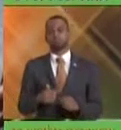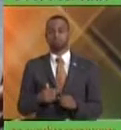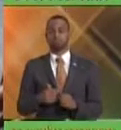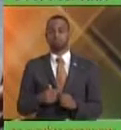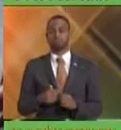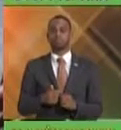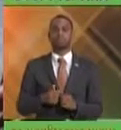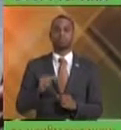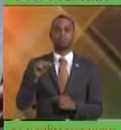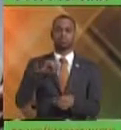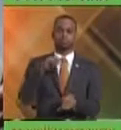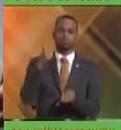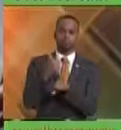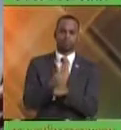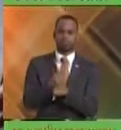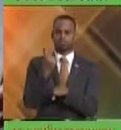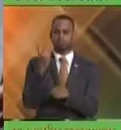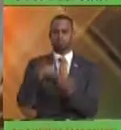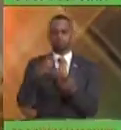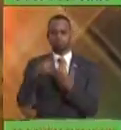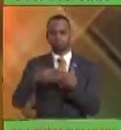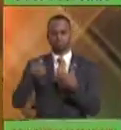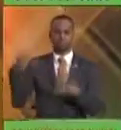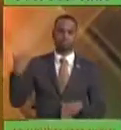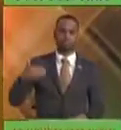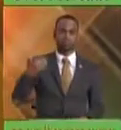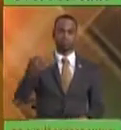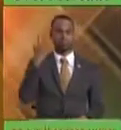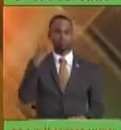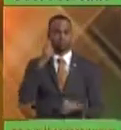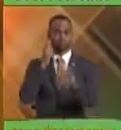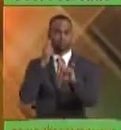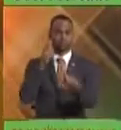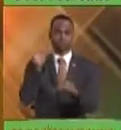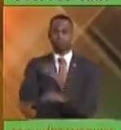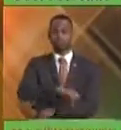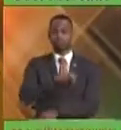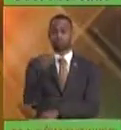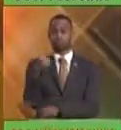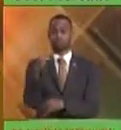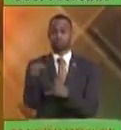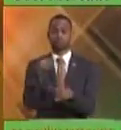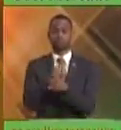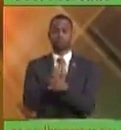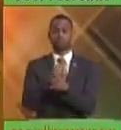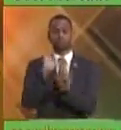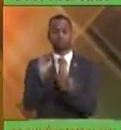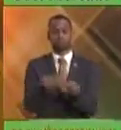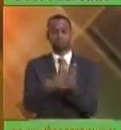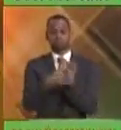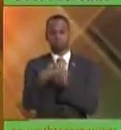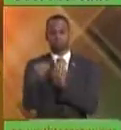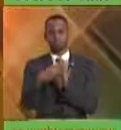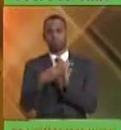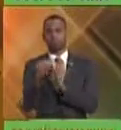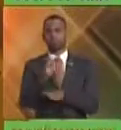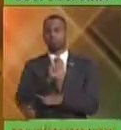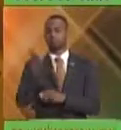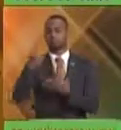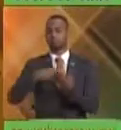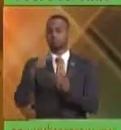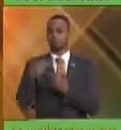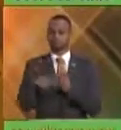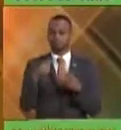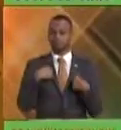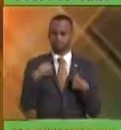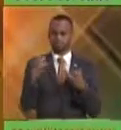establecer un programa y documentarlo porque la intención es que otras instituciones puedan replicar y que entonces otros programas digan